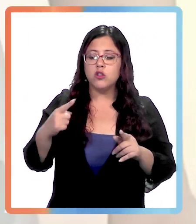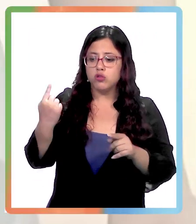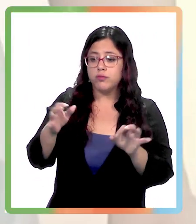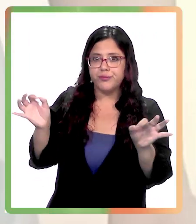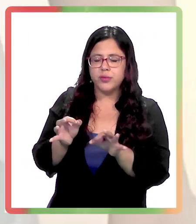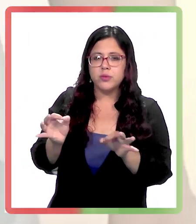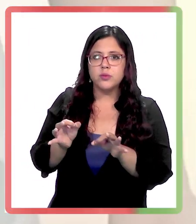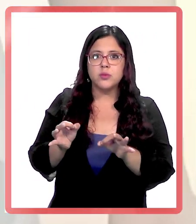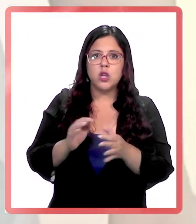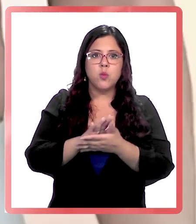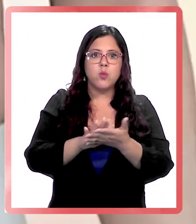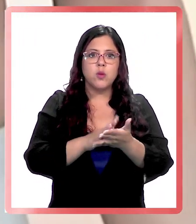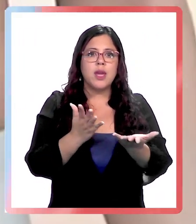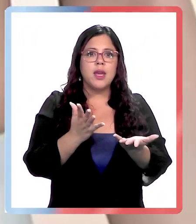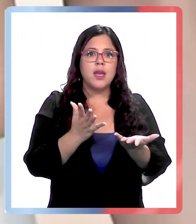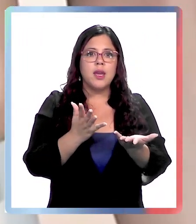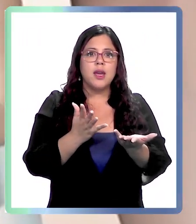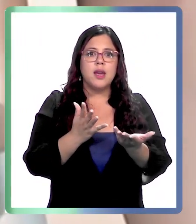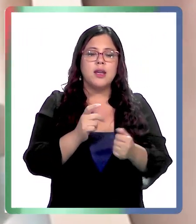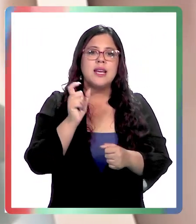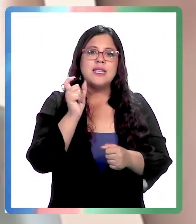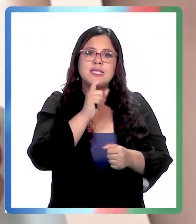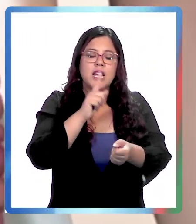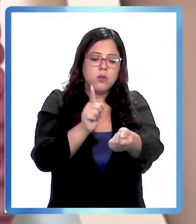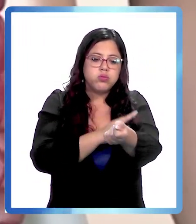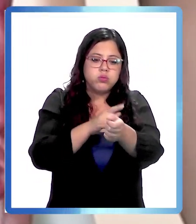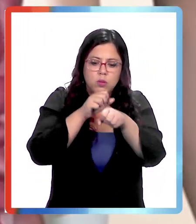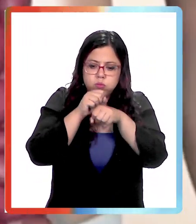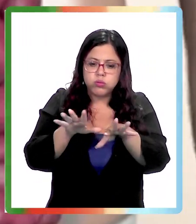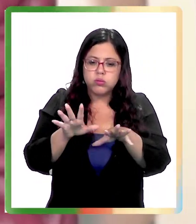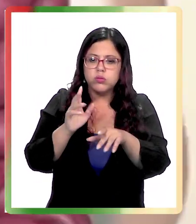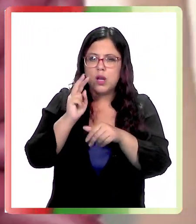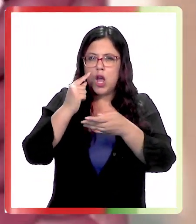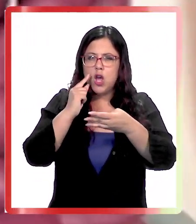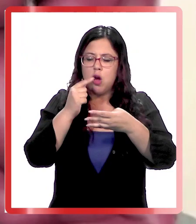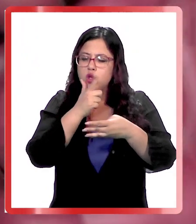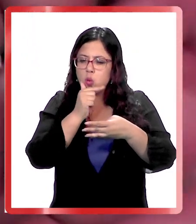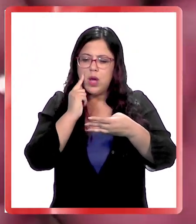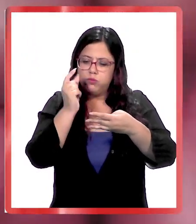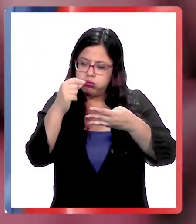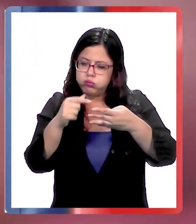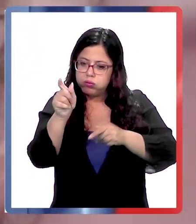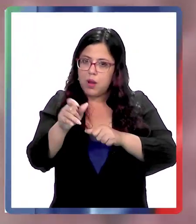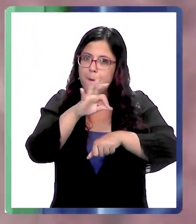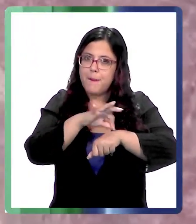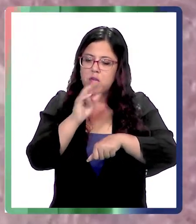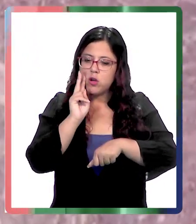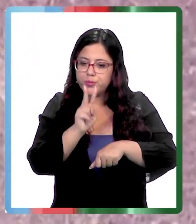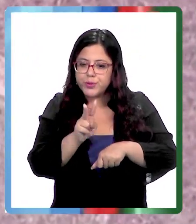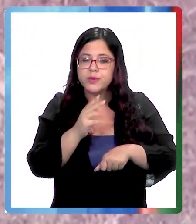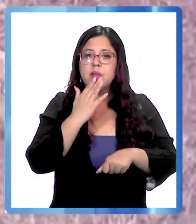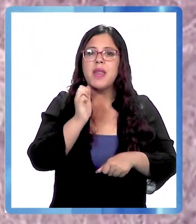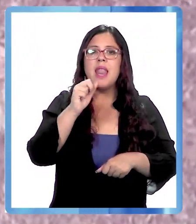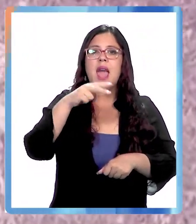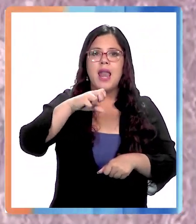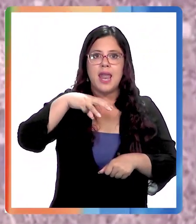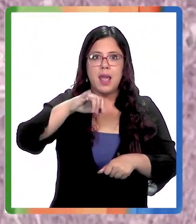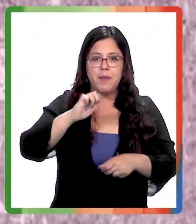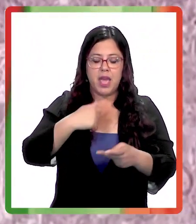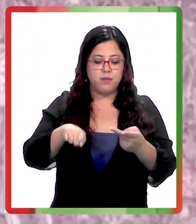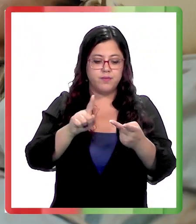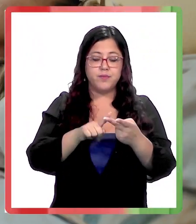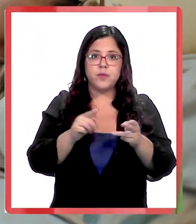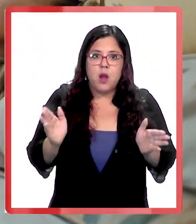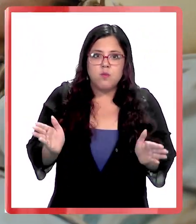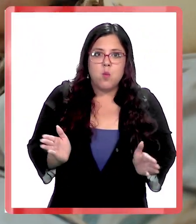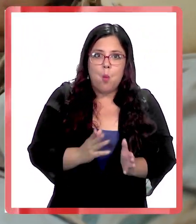dijimos, sangrado rectal sospechoso, evaluado por el médico tratante, anemia, baja